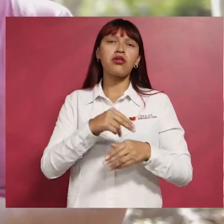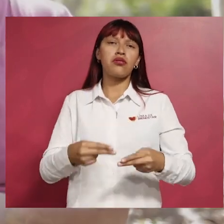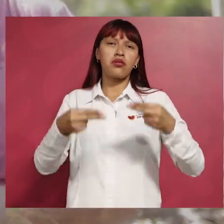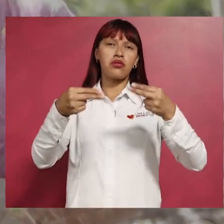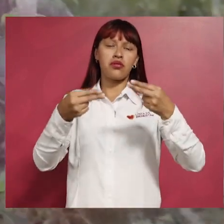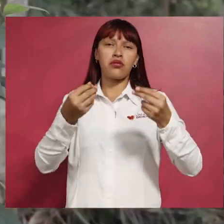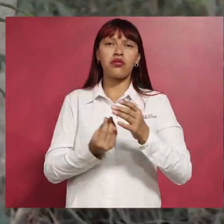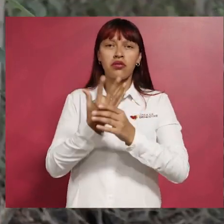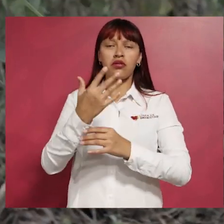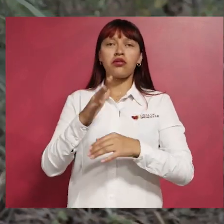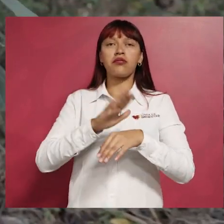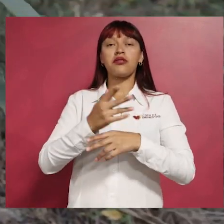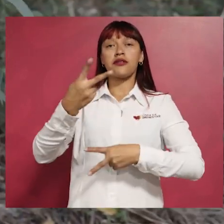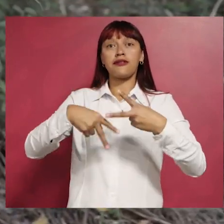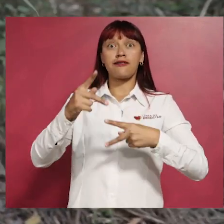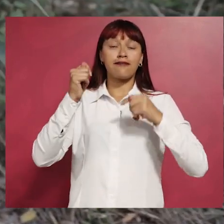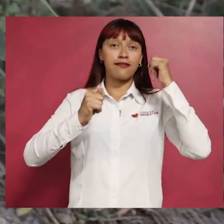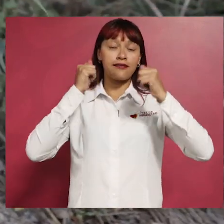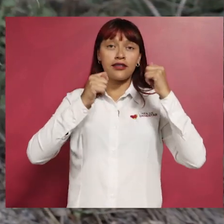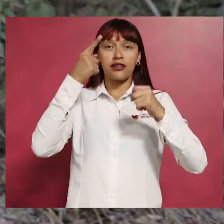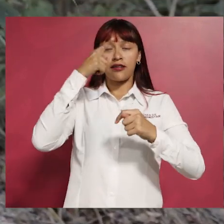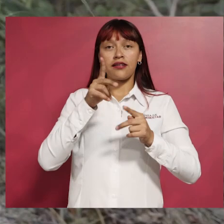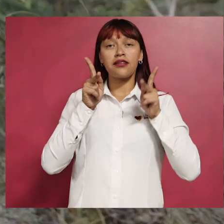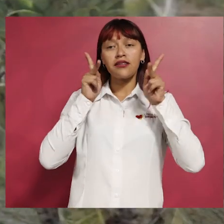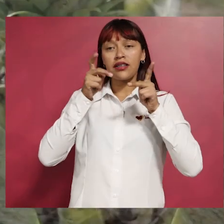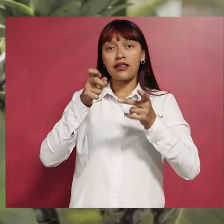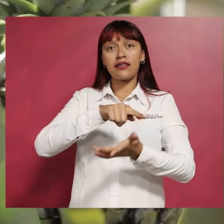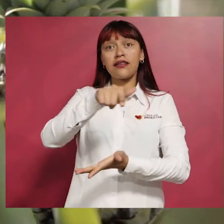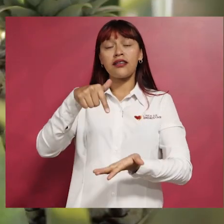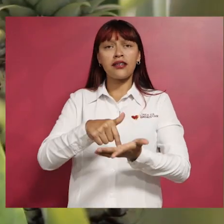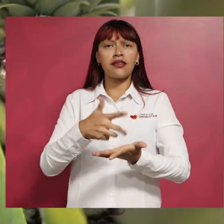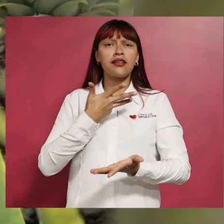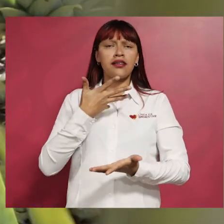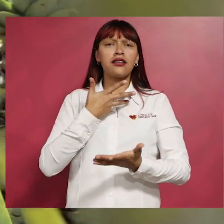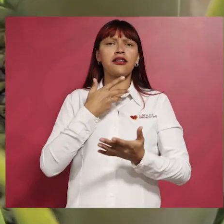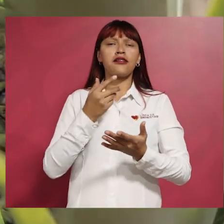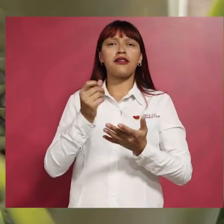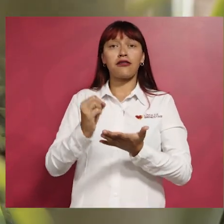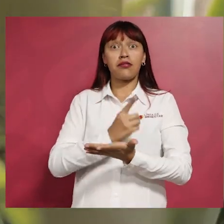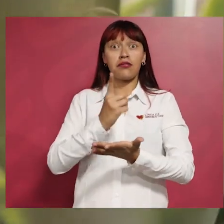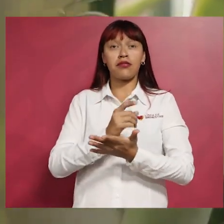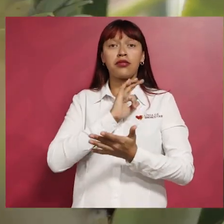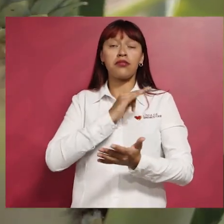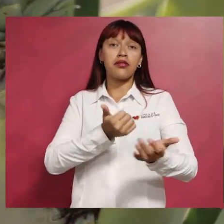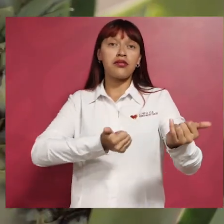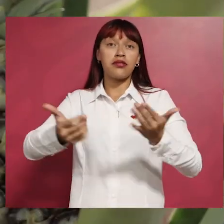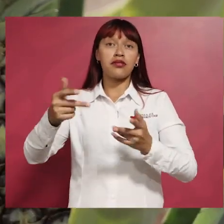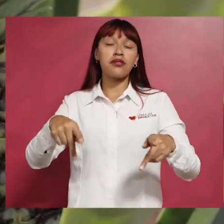vendrá centros turísticos, ¿no?, para visitar la zona. Tenemos la oportunidad de transportar,